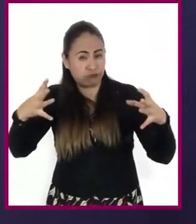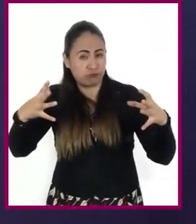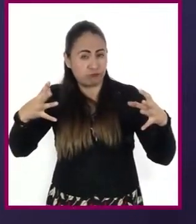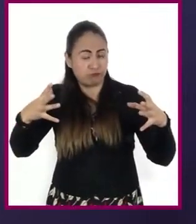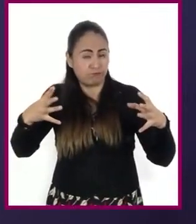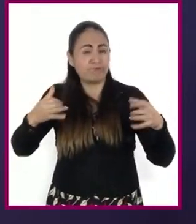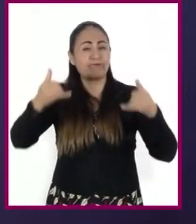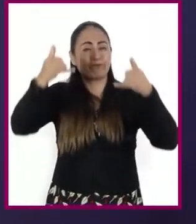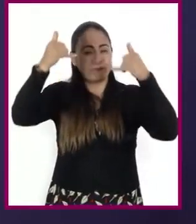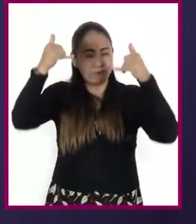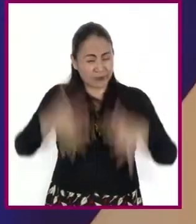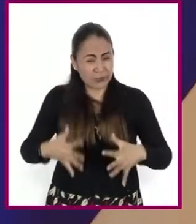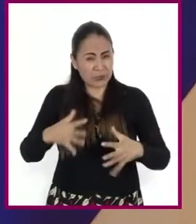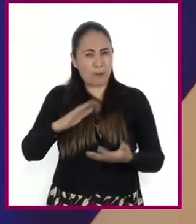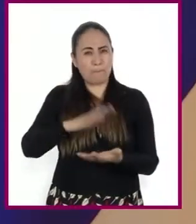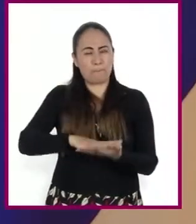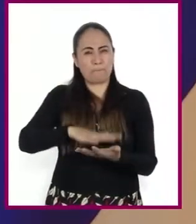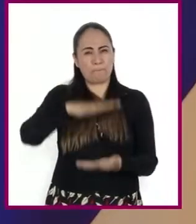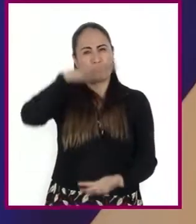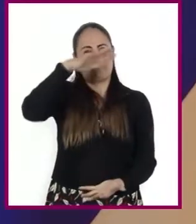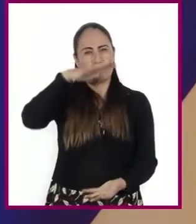de atracción será mayor.